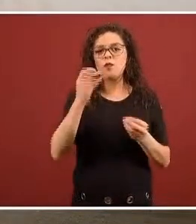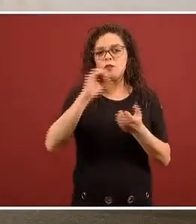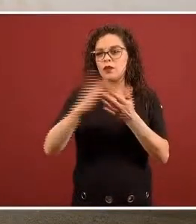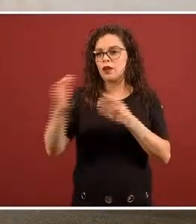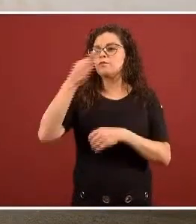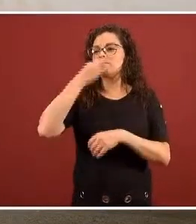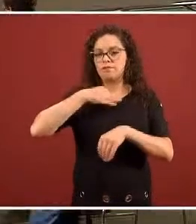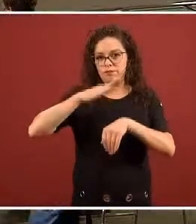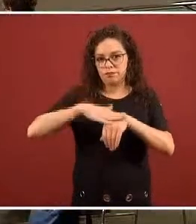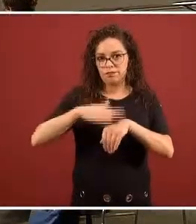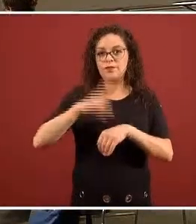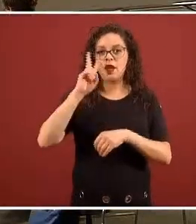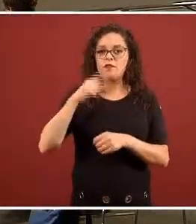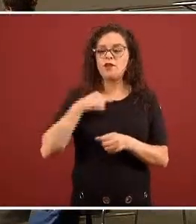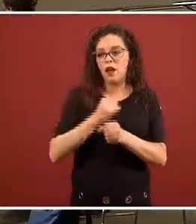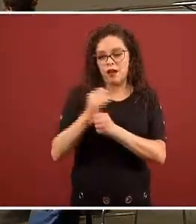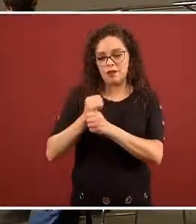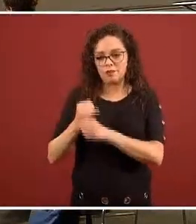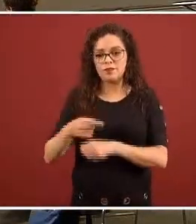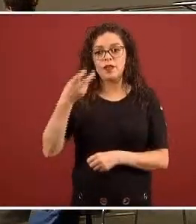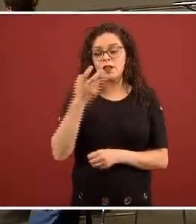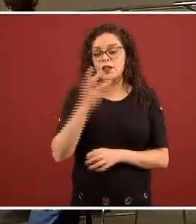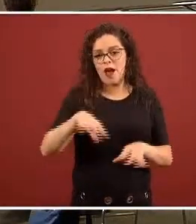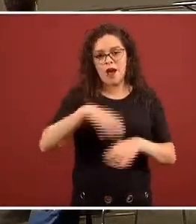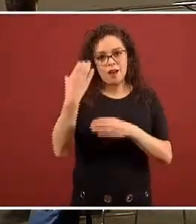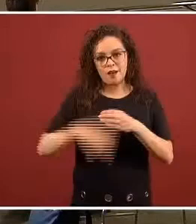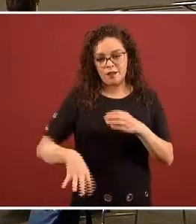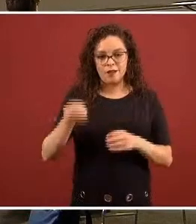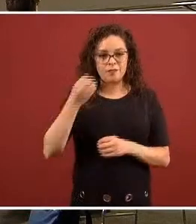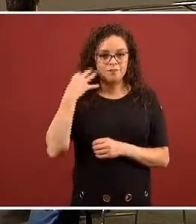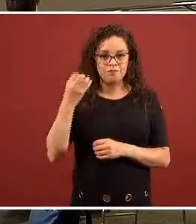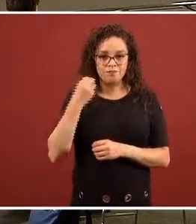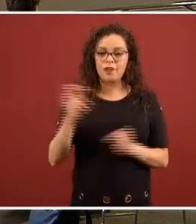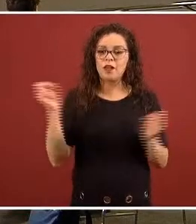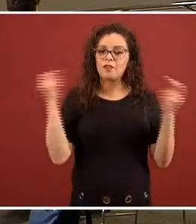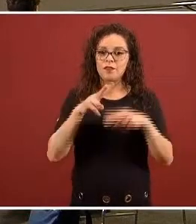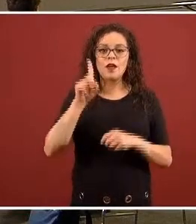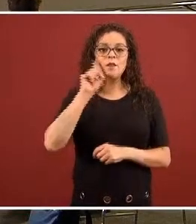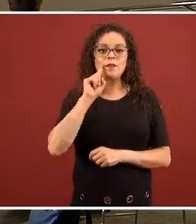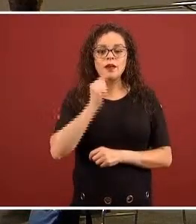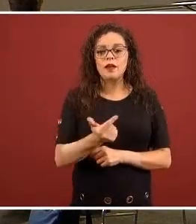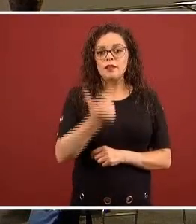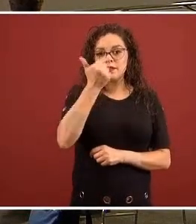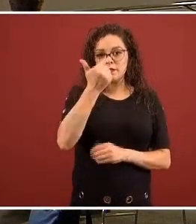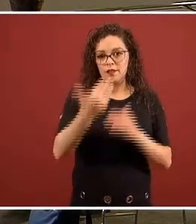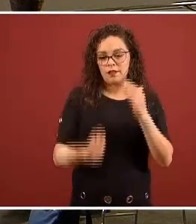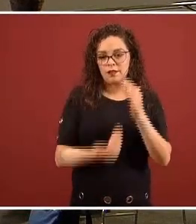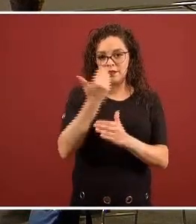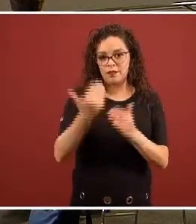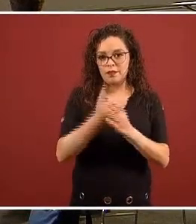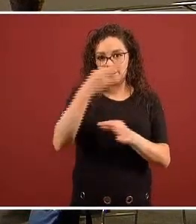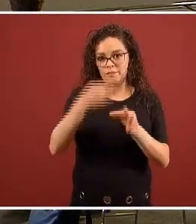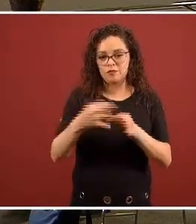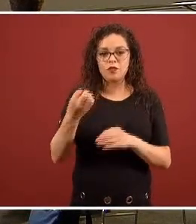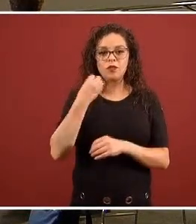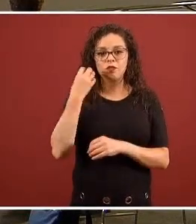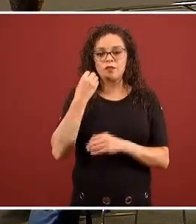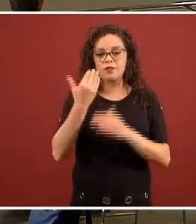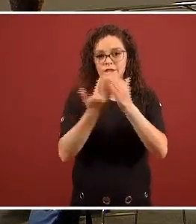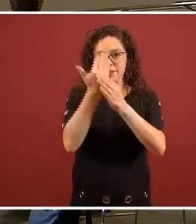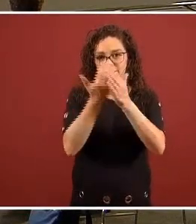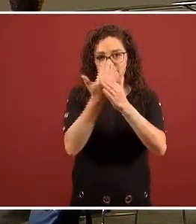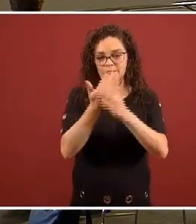Aquí terminamos, se acaba la conferencia de prensa. Nos vemos mañana a las 7 de la mañana en la conferencia